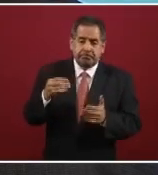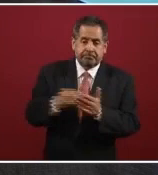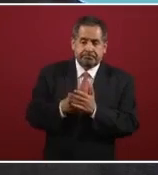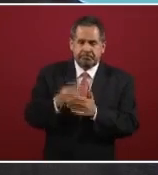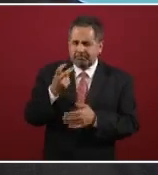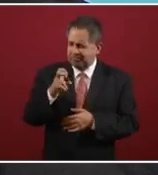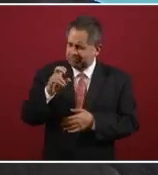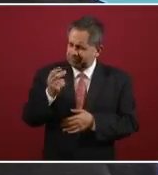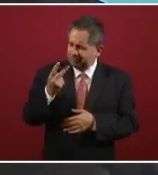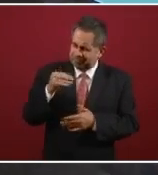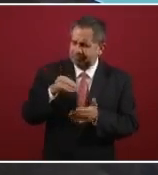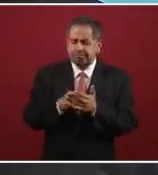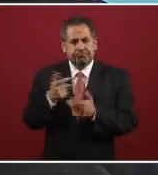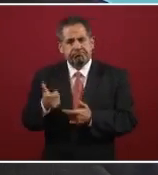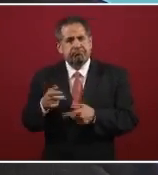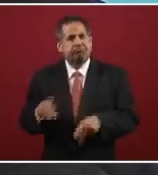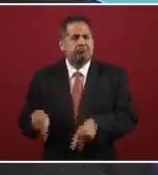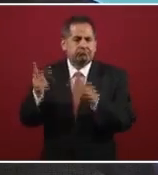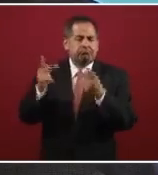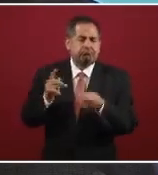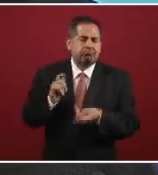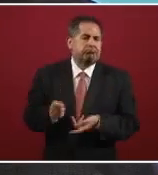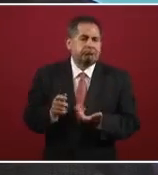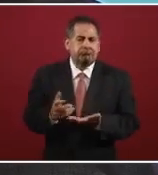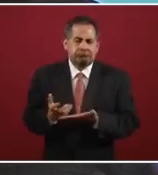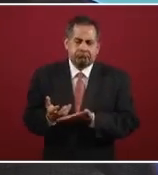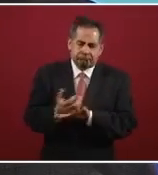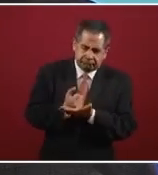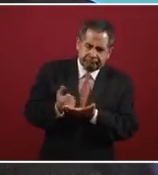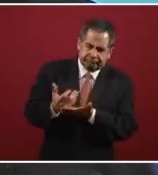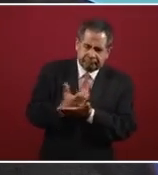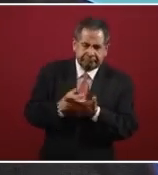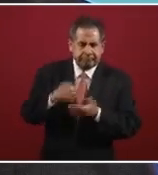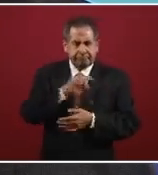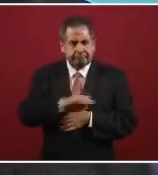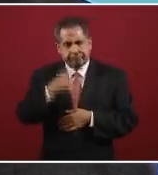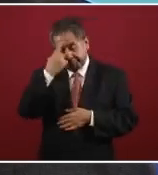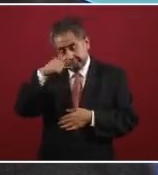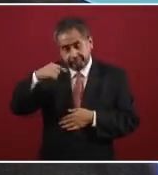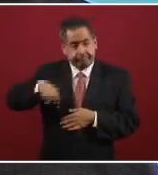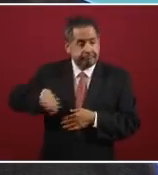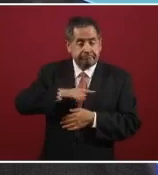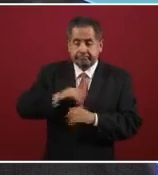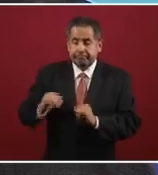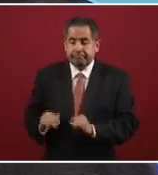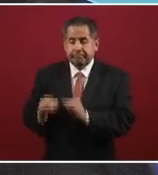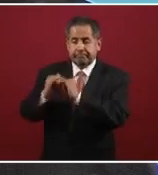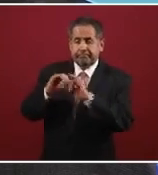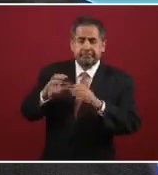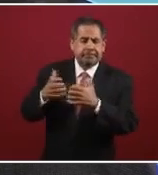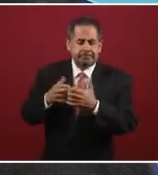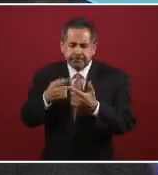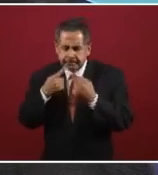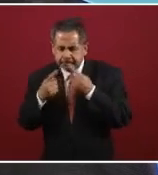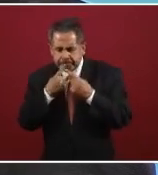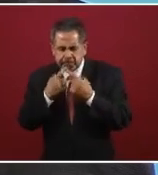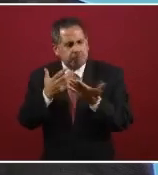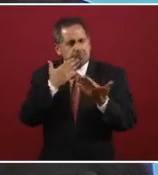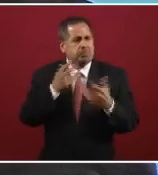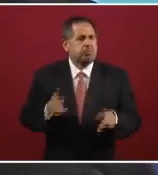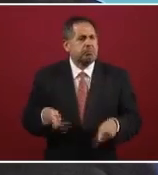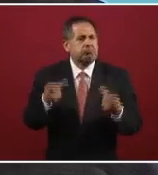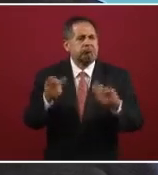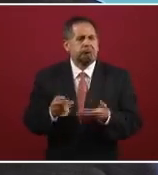202 mil pesos entonces como les comento para el instituto para devolver lo robado lo definimos como una buena